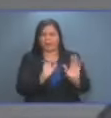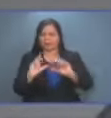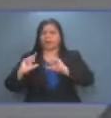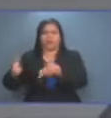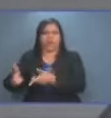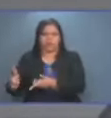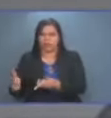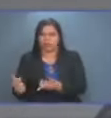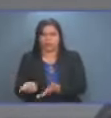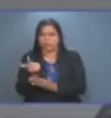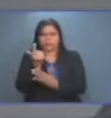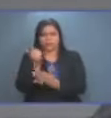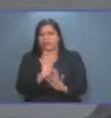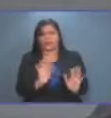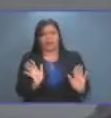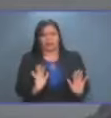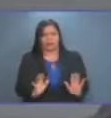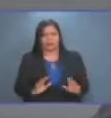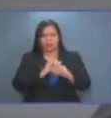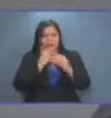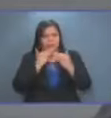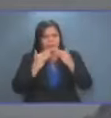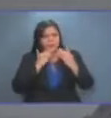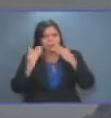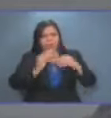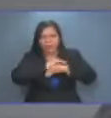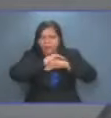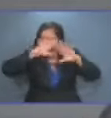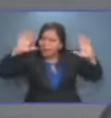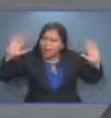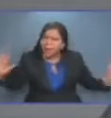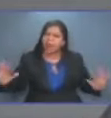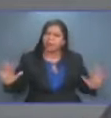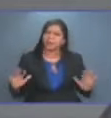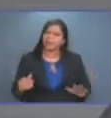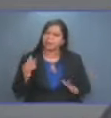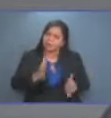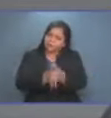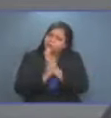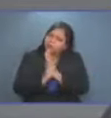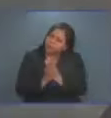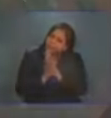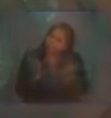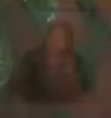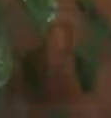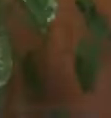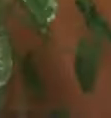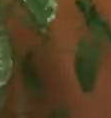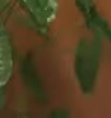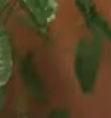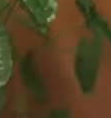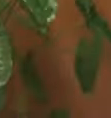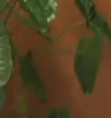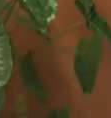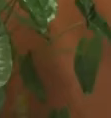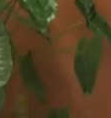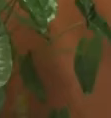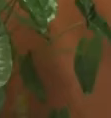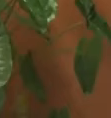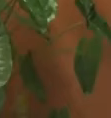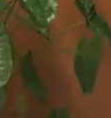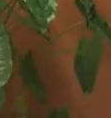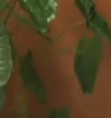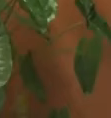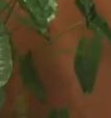a la ucam seamos bien claros en esto disculpe en 2021